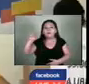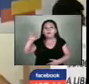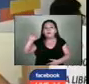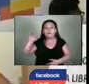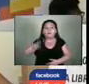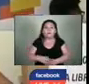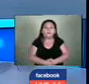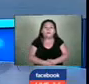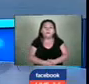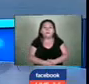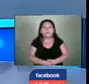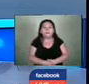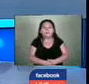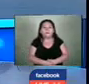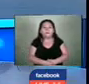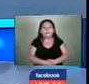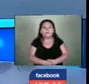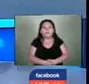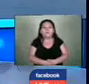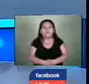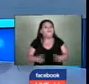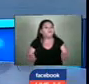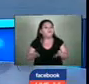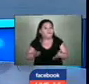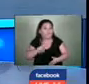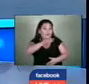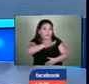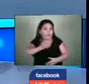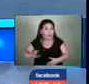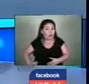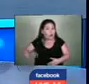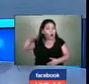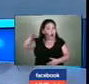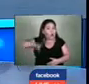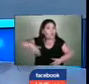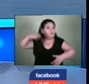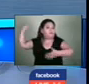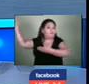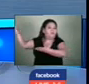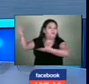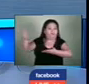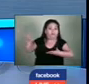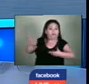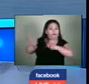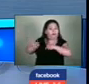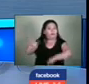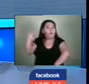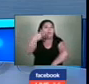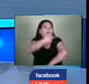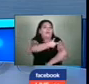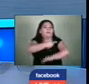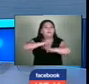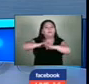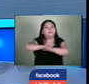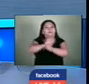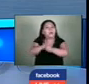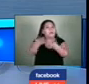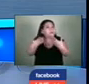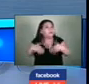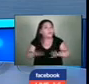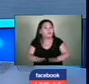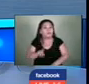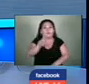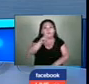Hechos. Y hoy llegó a El Salvador un nuevo cargamento de vacunas anti-COVID-19. Con este lote ya son cerca